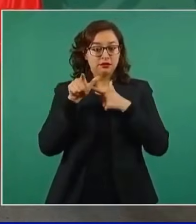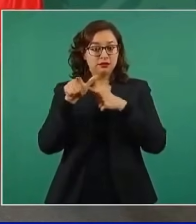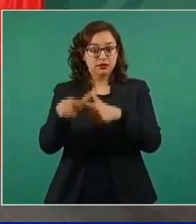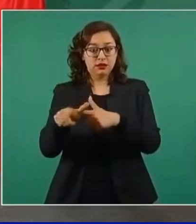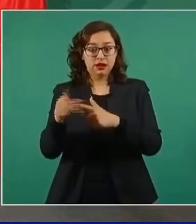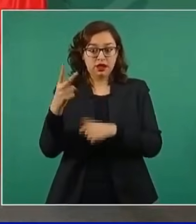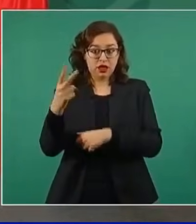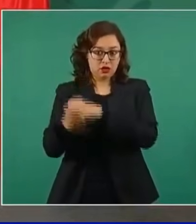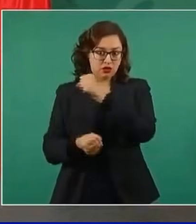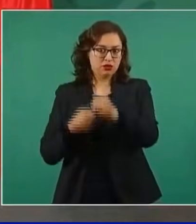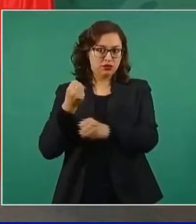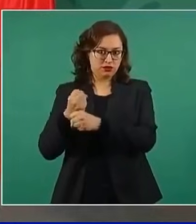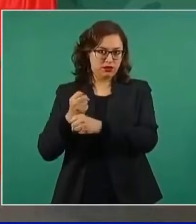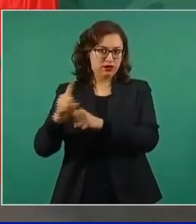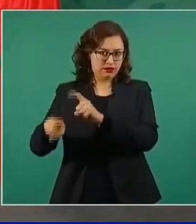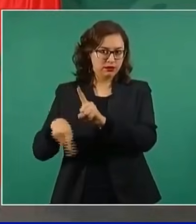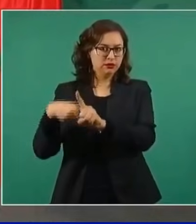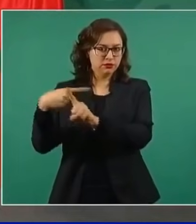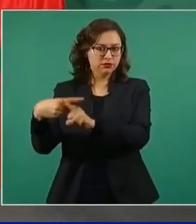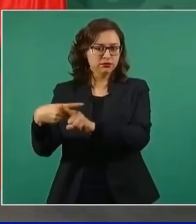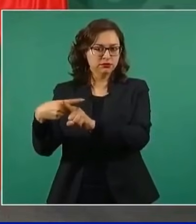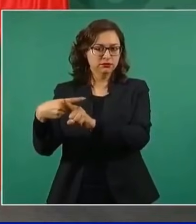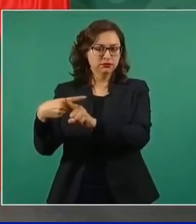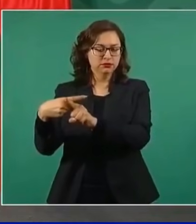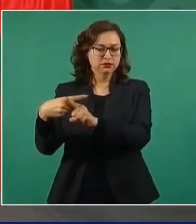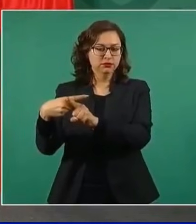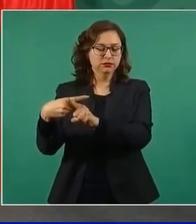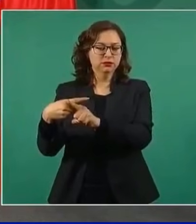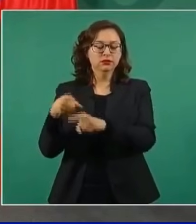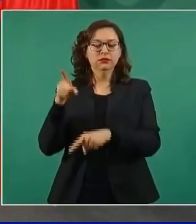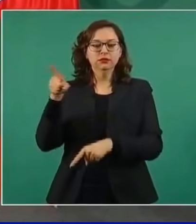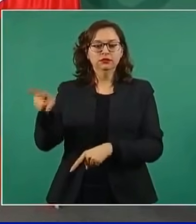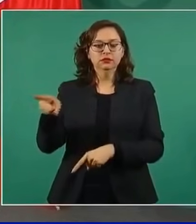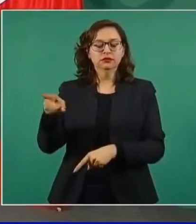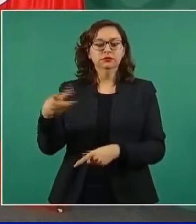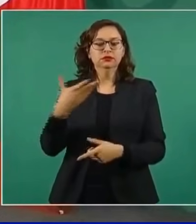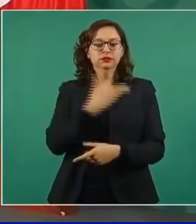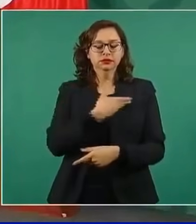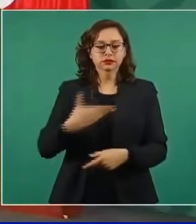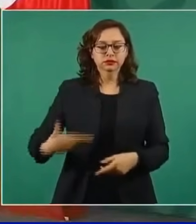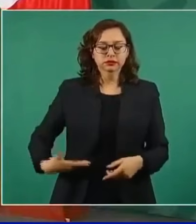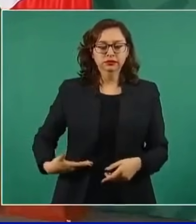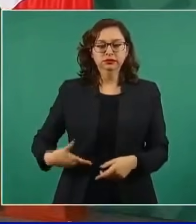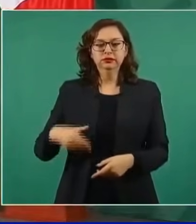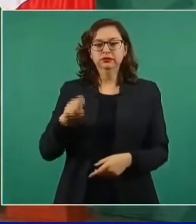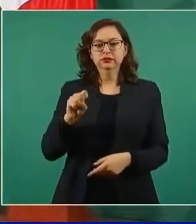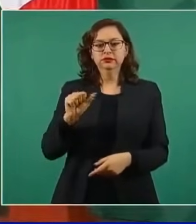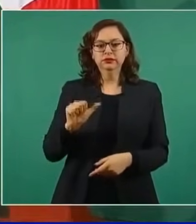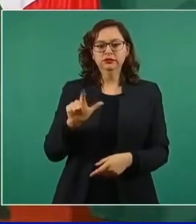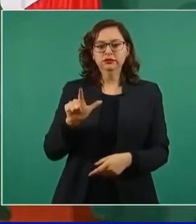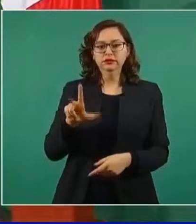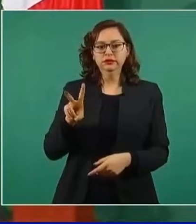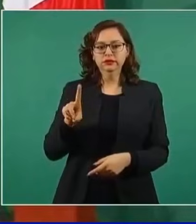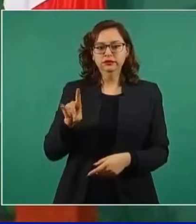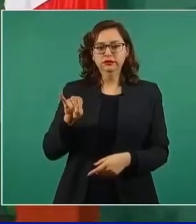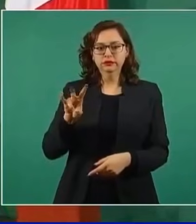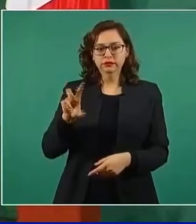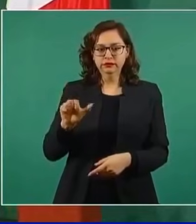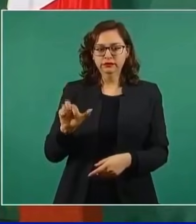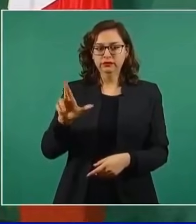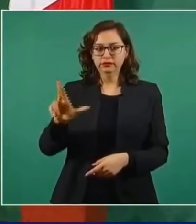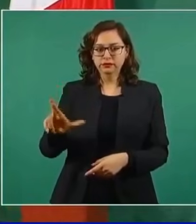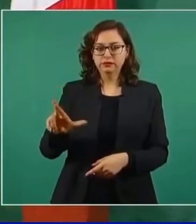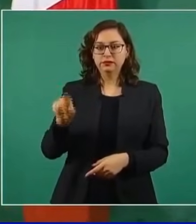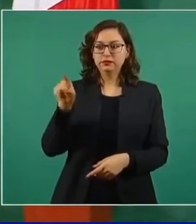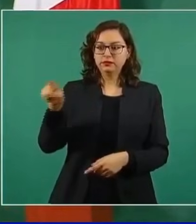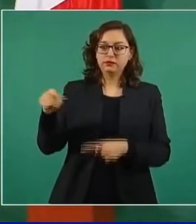el periodo para que el ministro Saldívar continuara como presidente de la Corte, también se